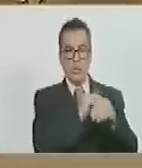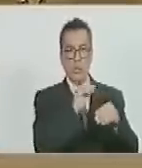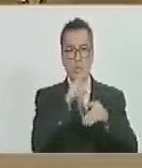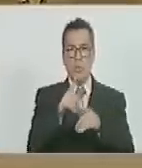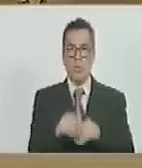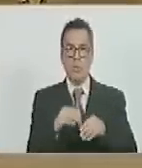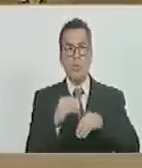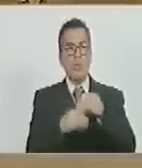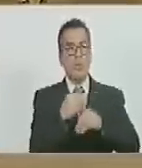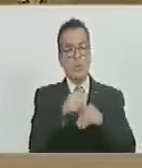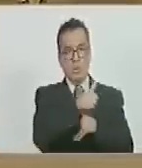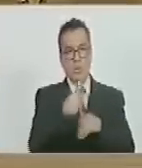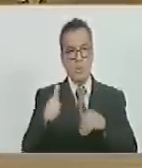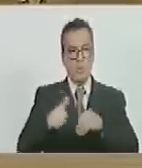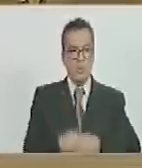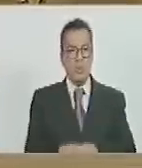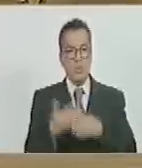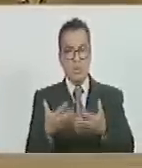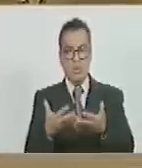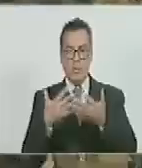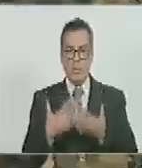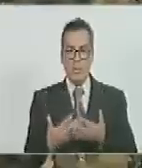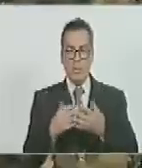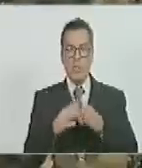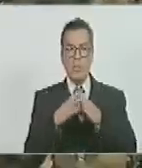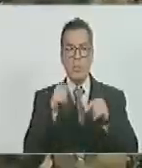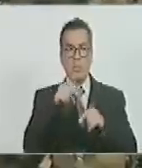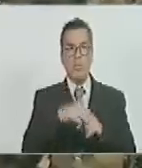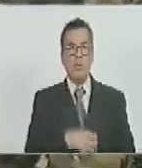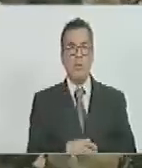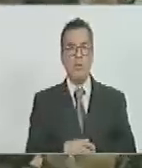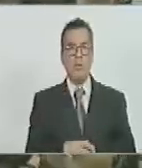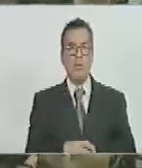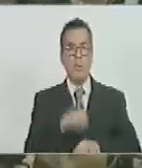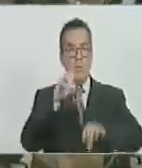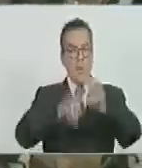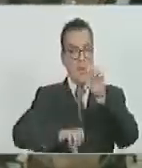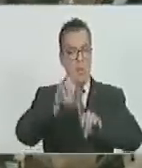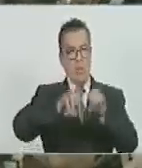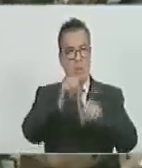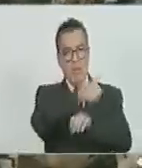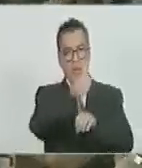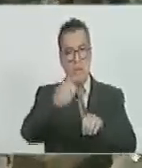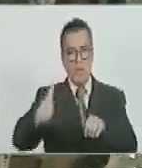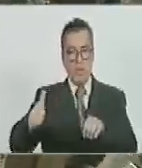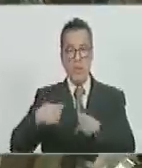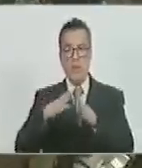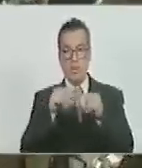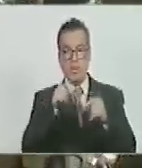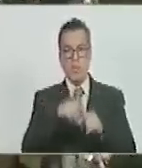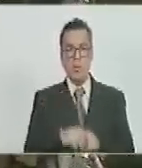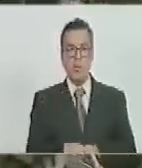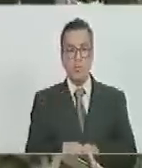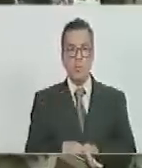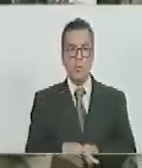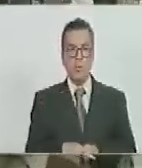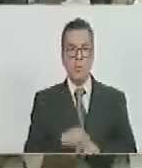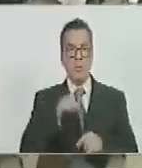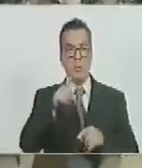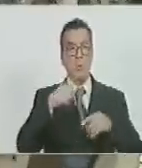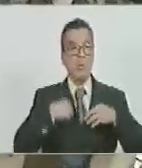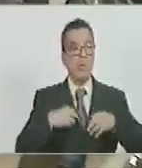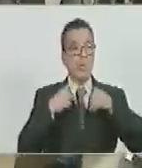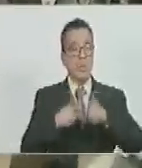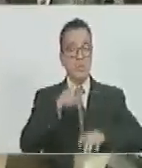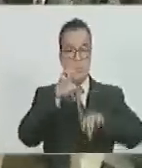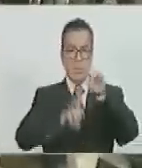las postulaciones, recibir esas postulaciones, evaluar cada una de las postulaciones y una vez que